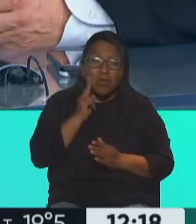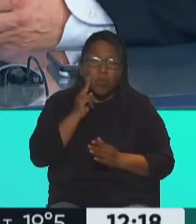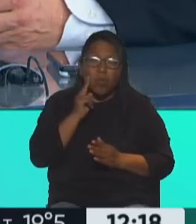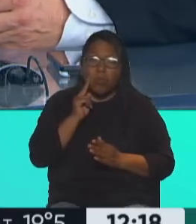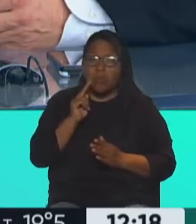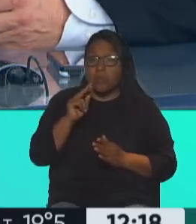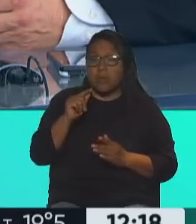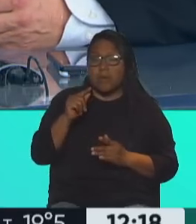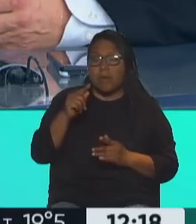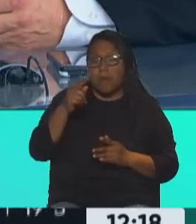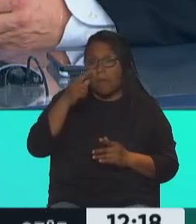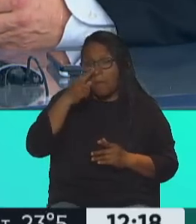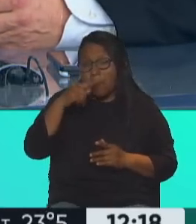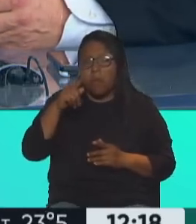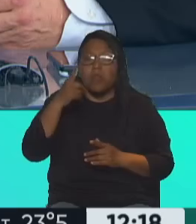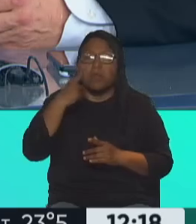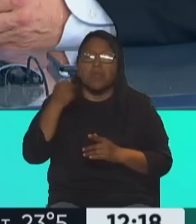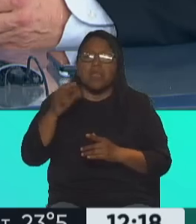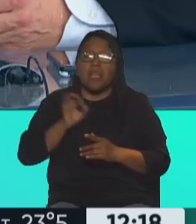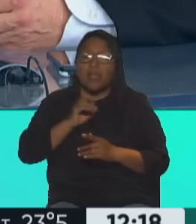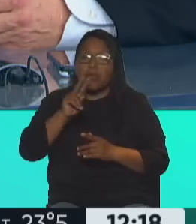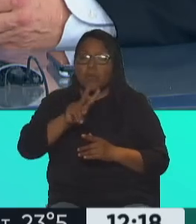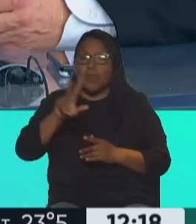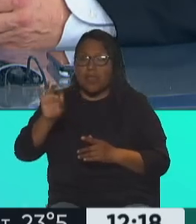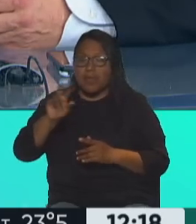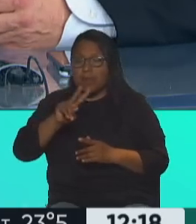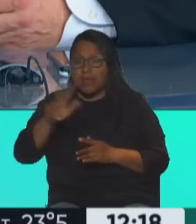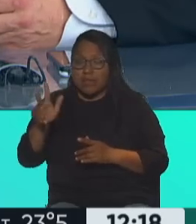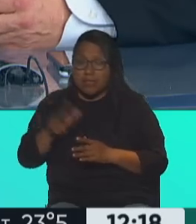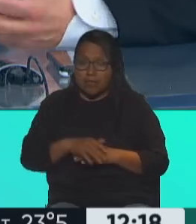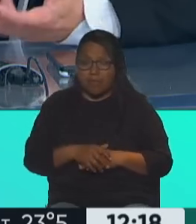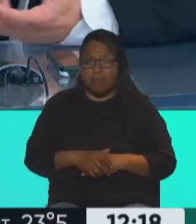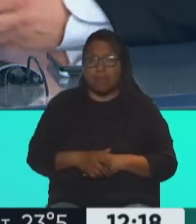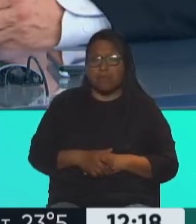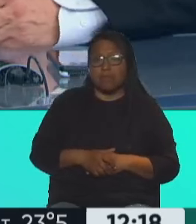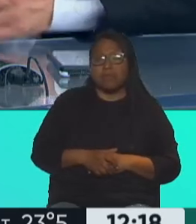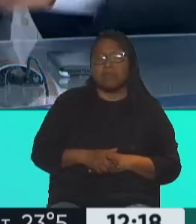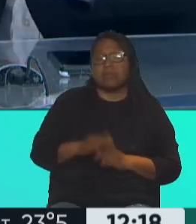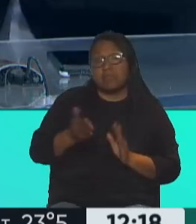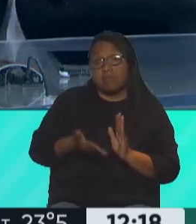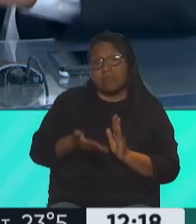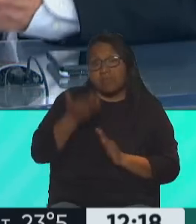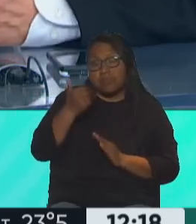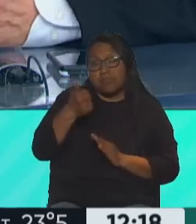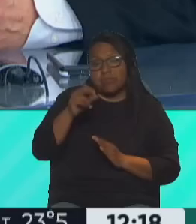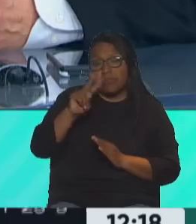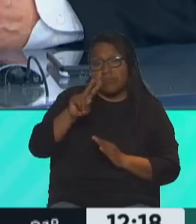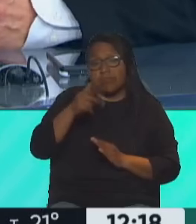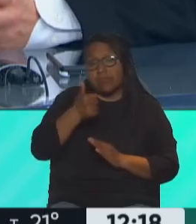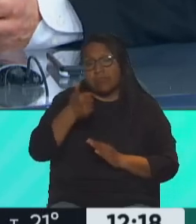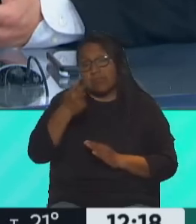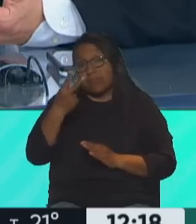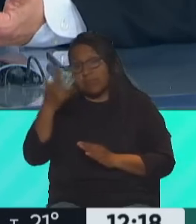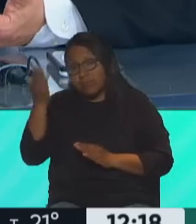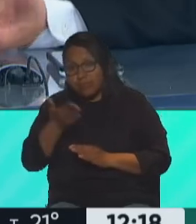último día del año 2023. Cerrarían 269. Esto te está dando un aumento aproximado del